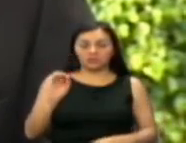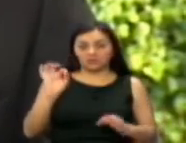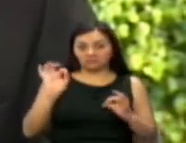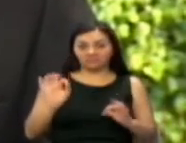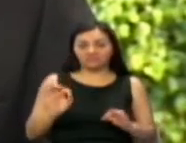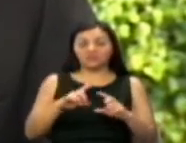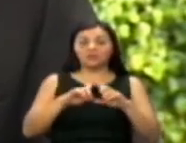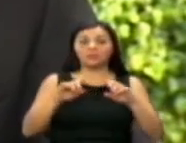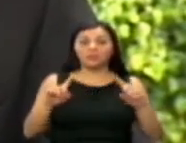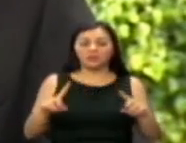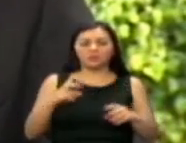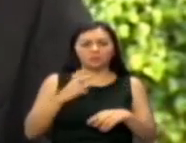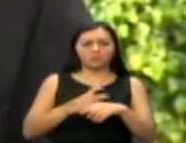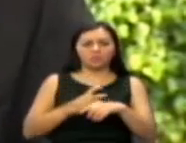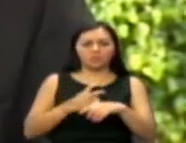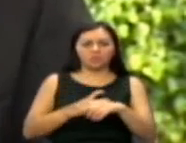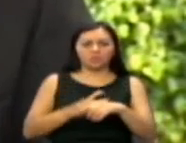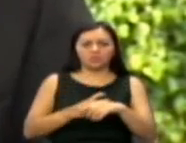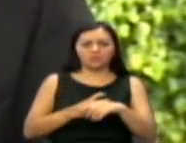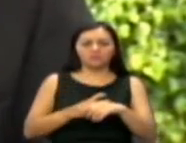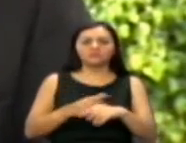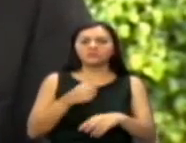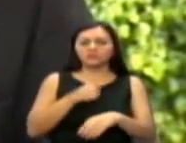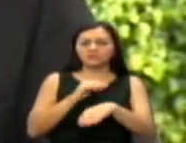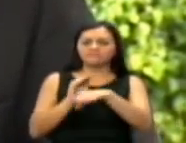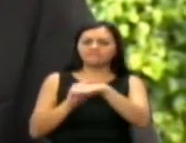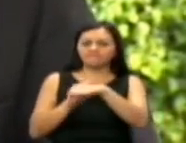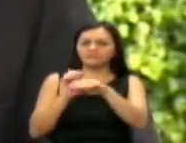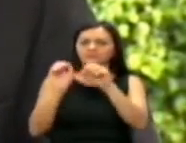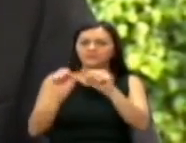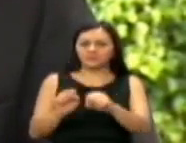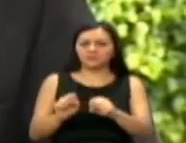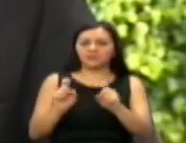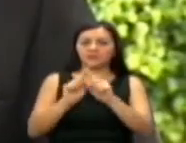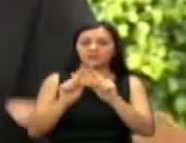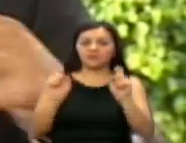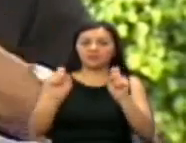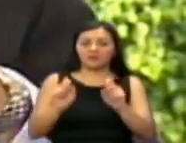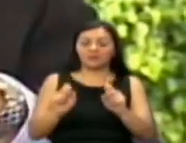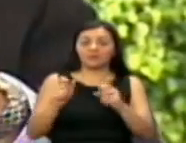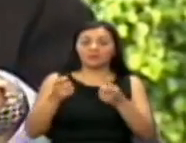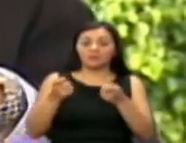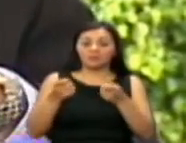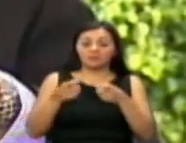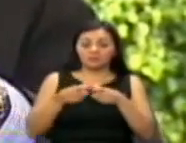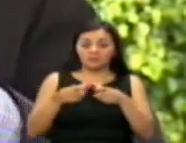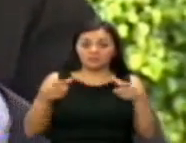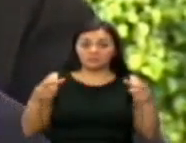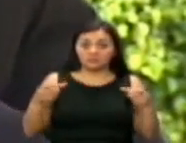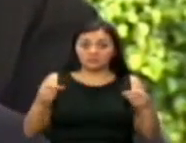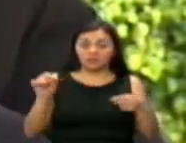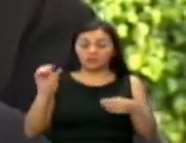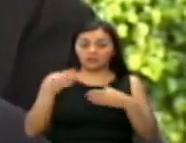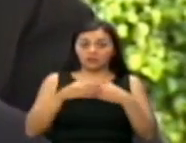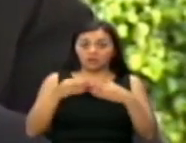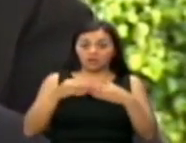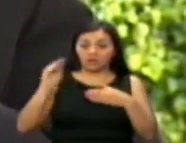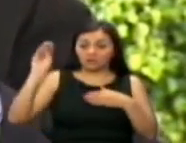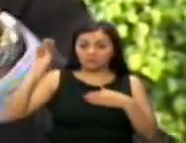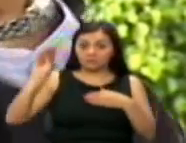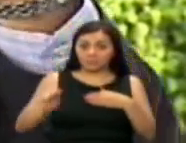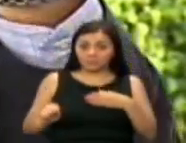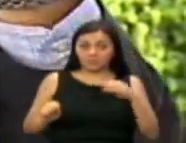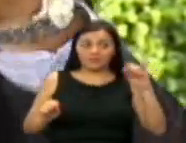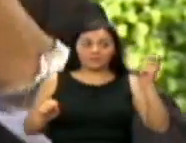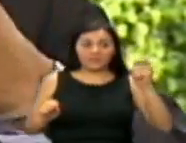verdad es durísimo. E insisto, deberíamos depreciar la moneda y se apreció el dólar. Eso tritura la economía. ¿Cuál es la prioridad en